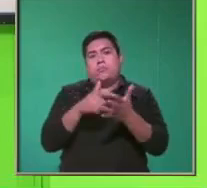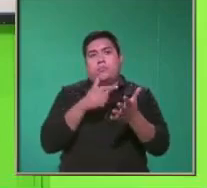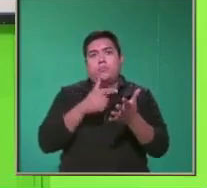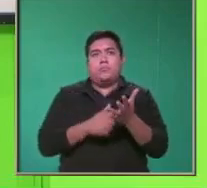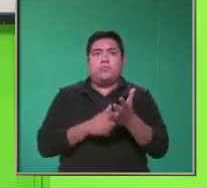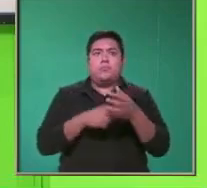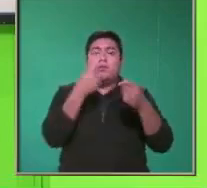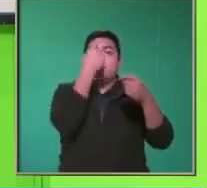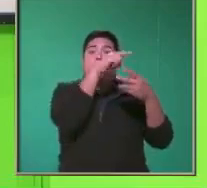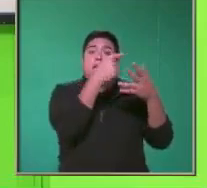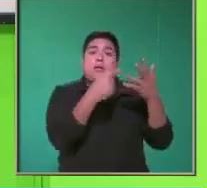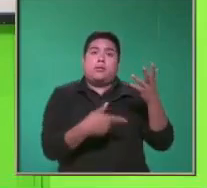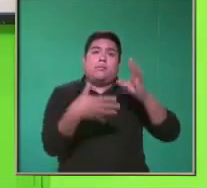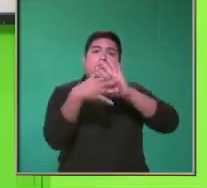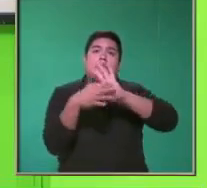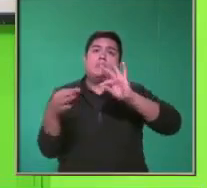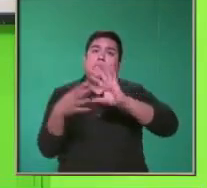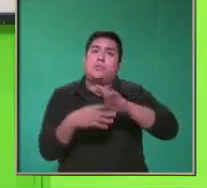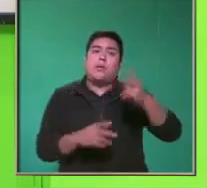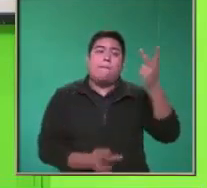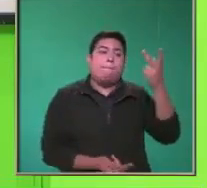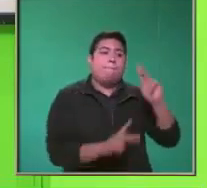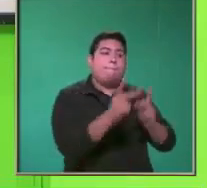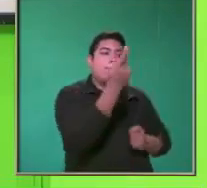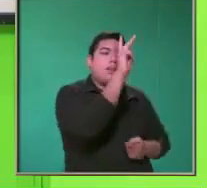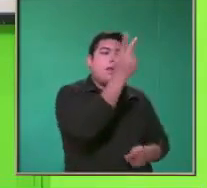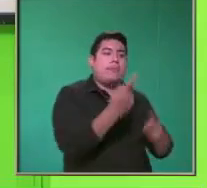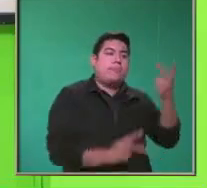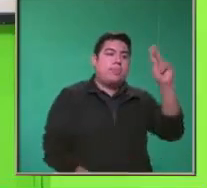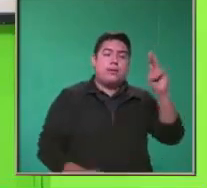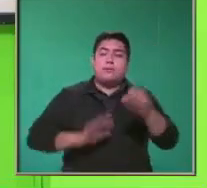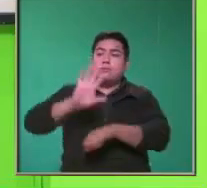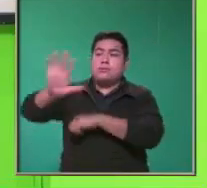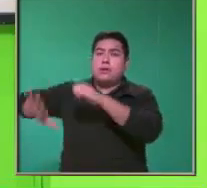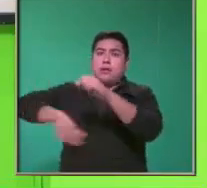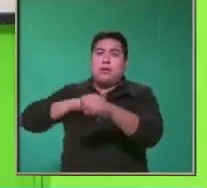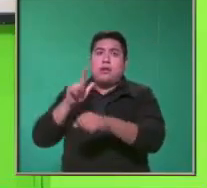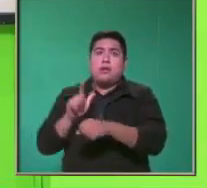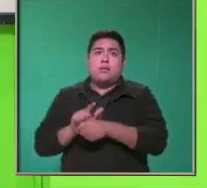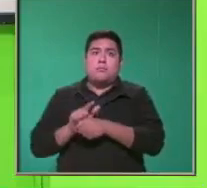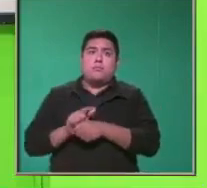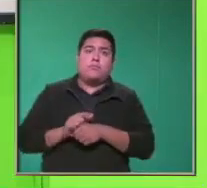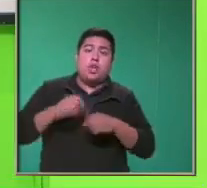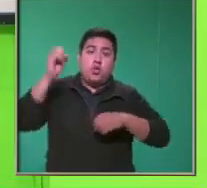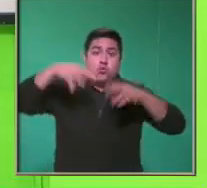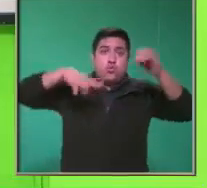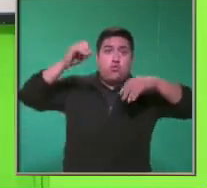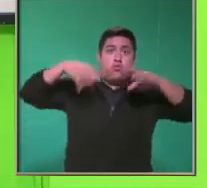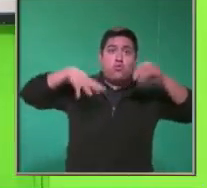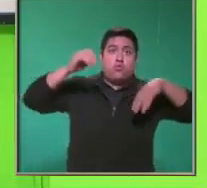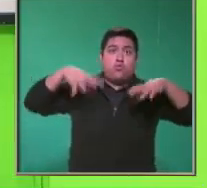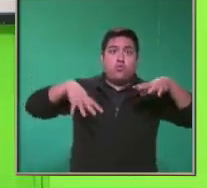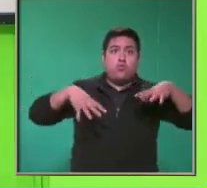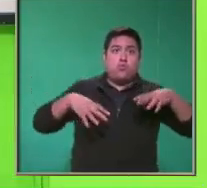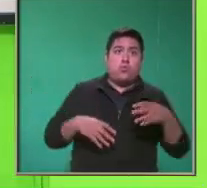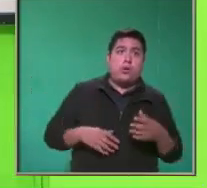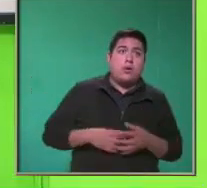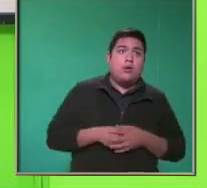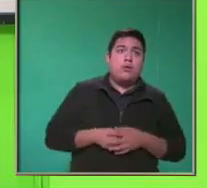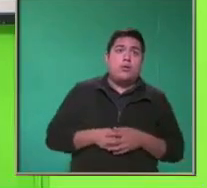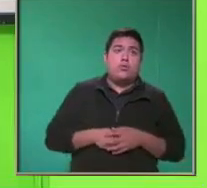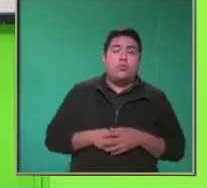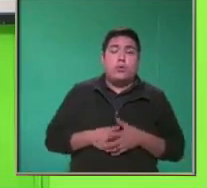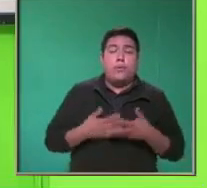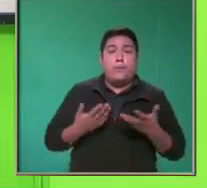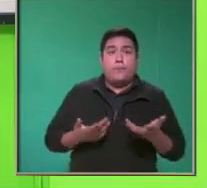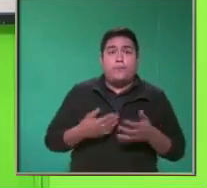dándote características en cuanto a su vegetación, en cuanto a su fauna, a su precipitación media anual, su lluvia, sus temporadas